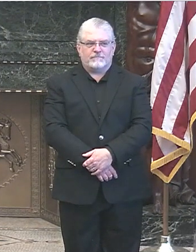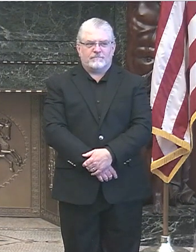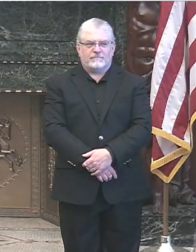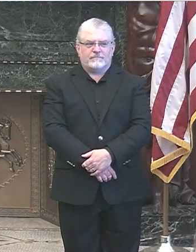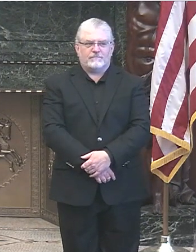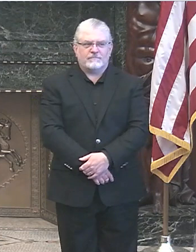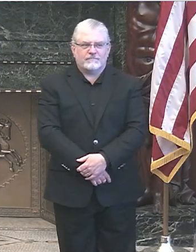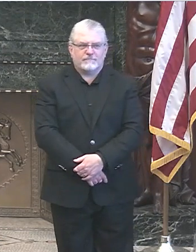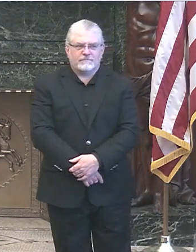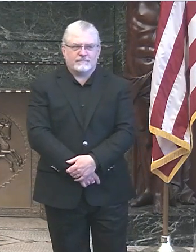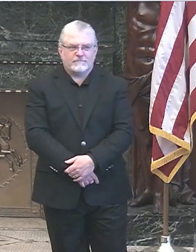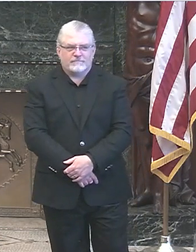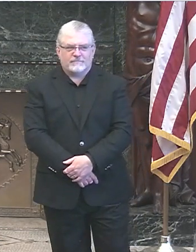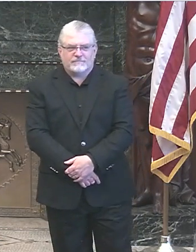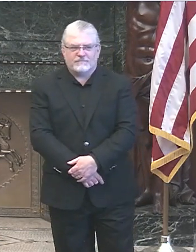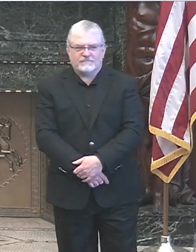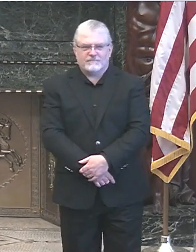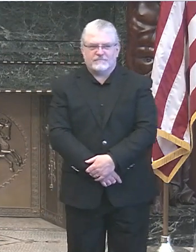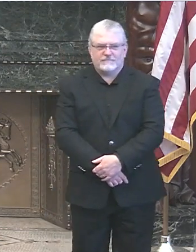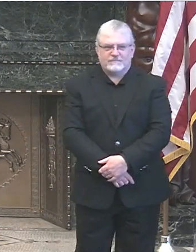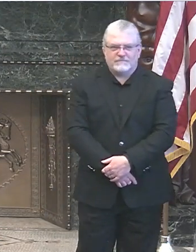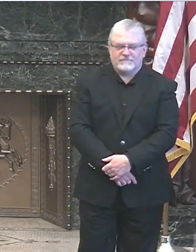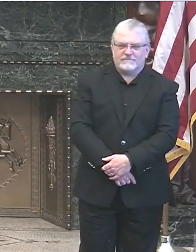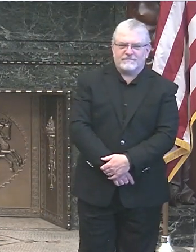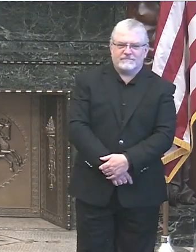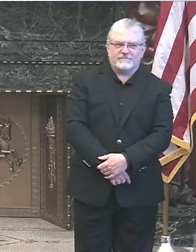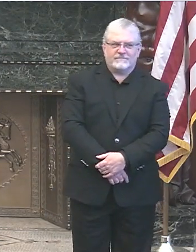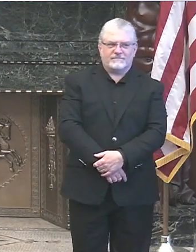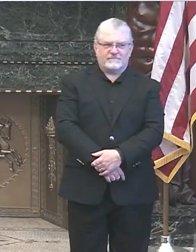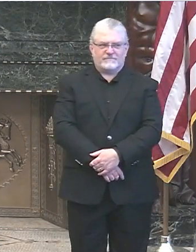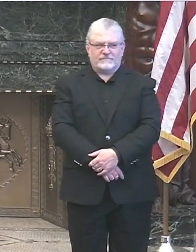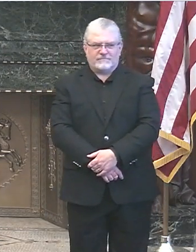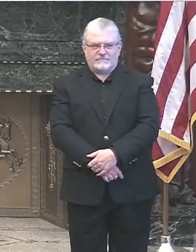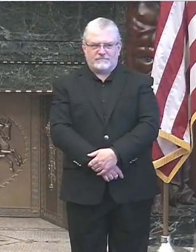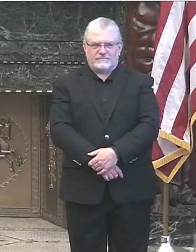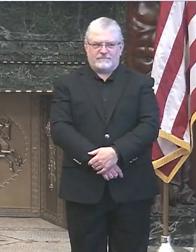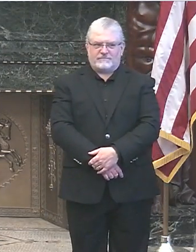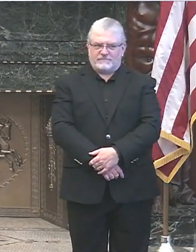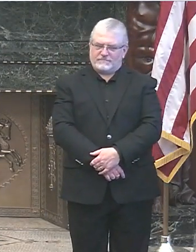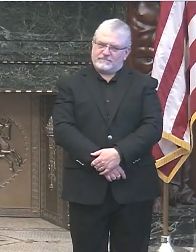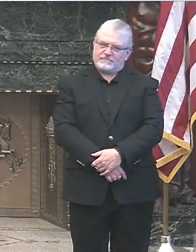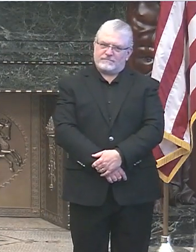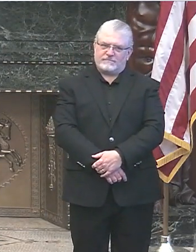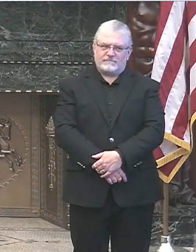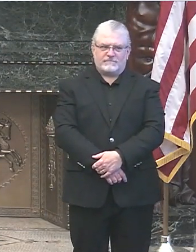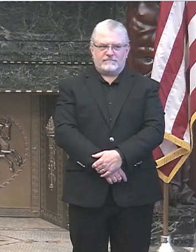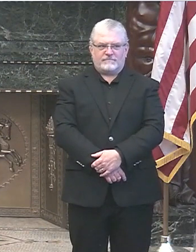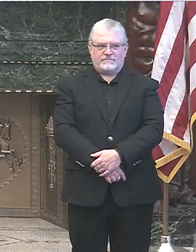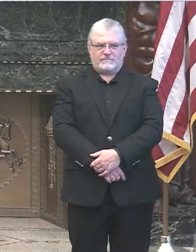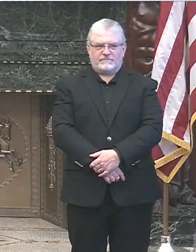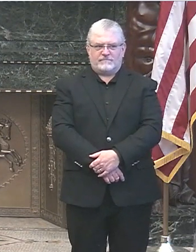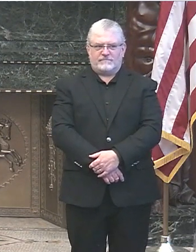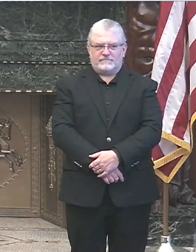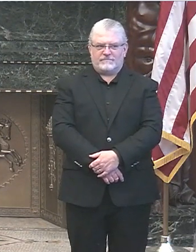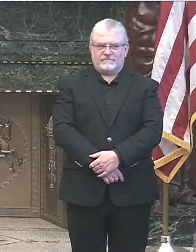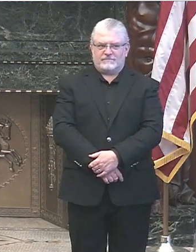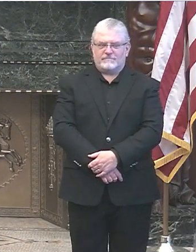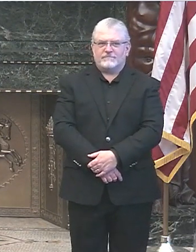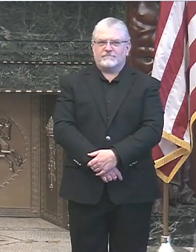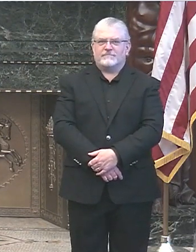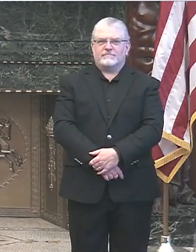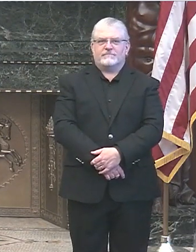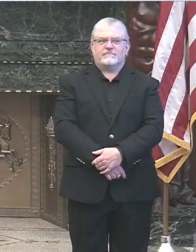3 sindicatos municipales de trabajadores respecto a extensiones similares. Hoy nos complace anunciar que